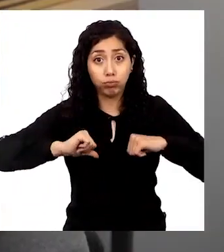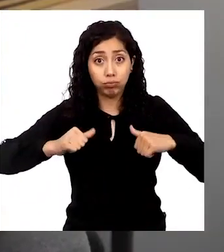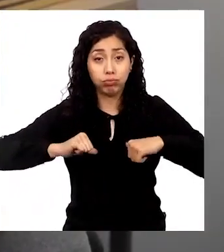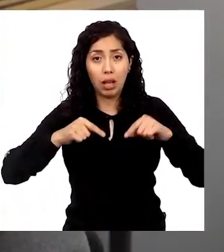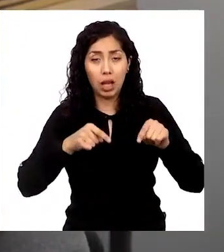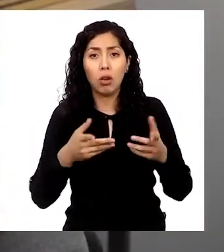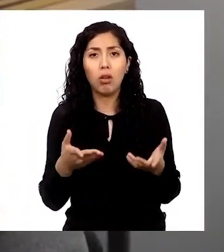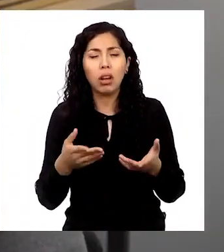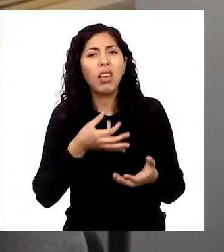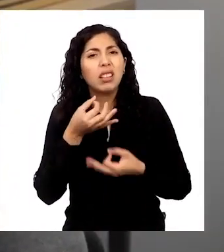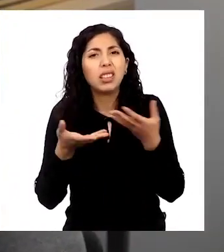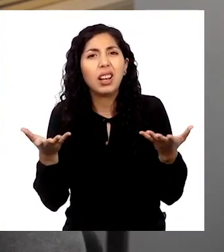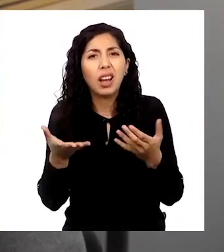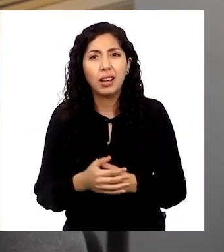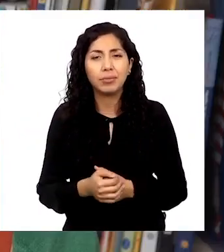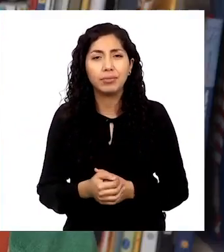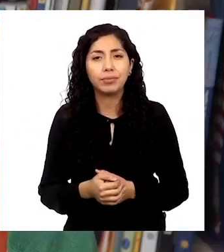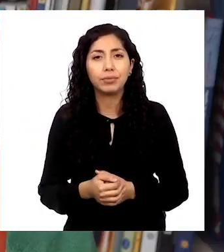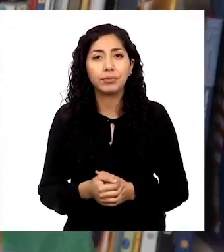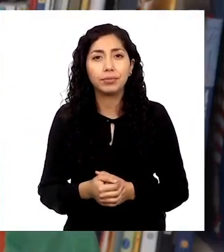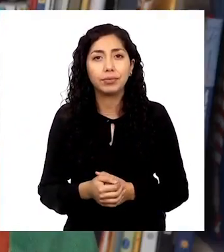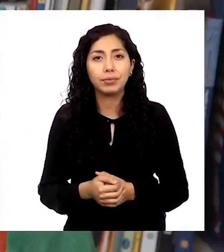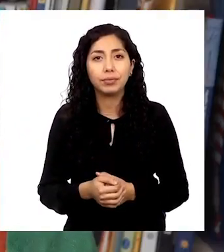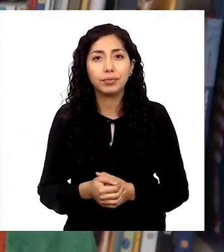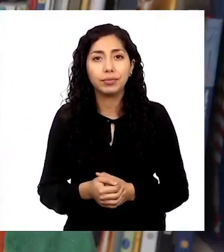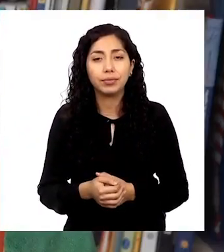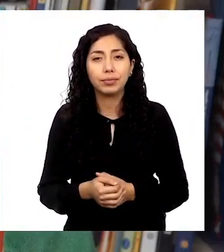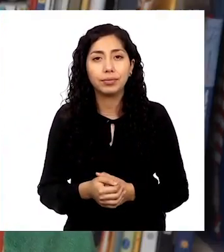en Coquimbo. ¿Qué tienen que decir?